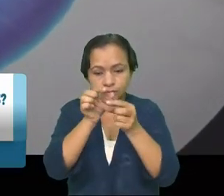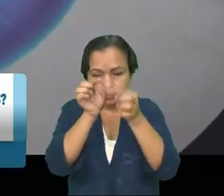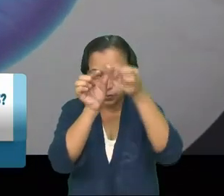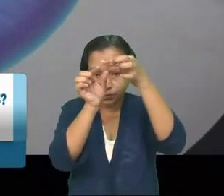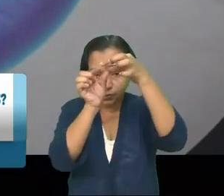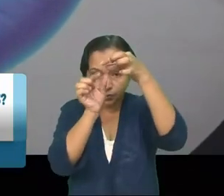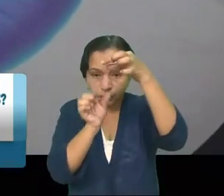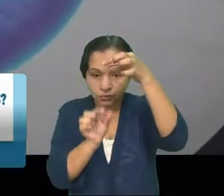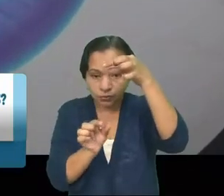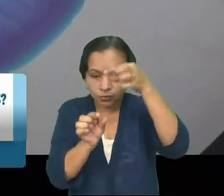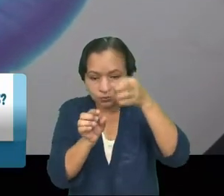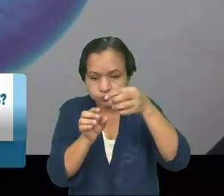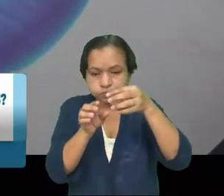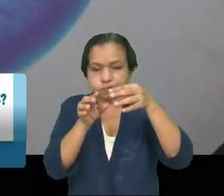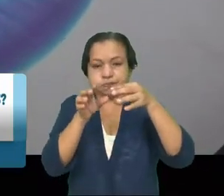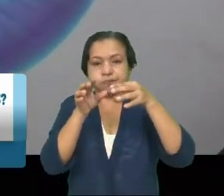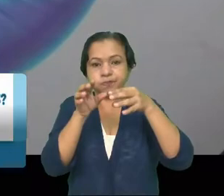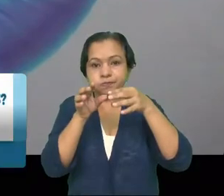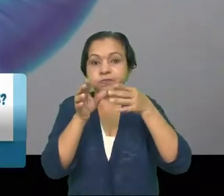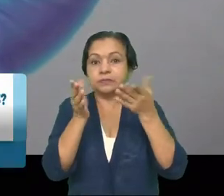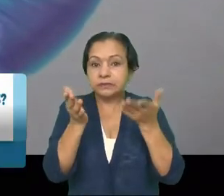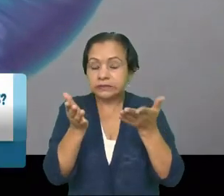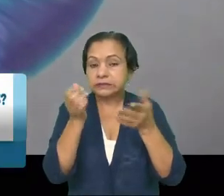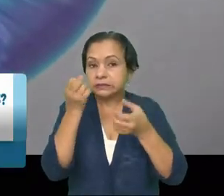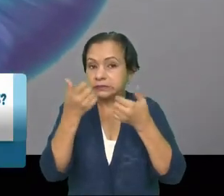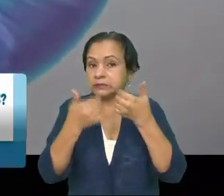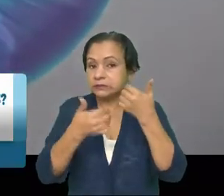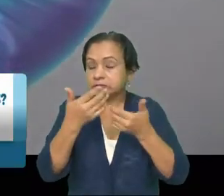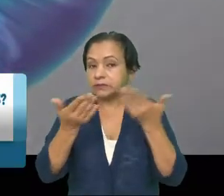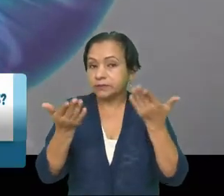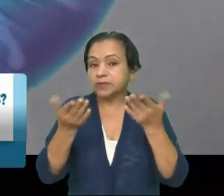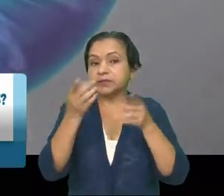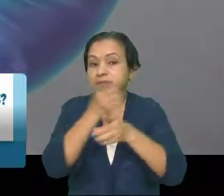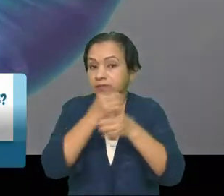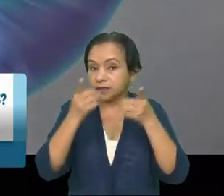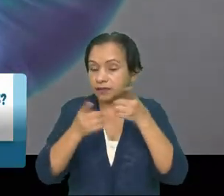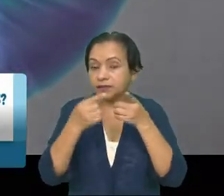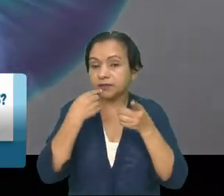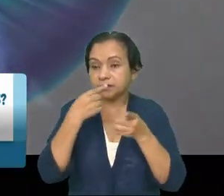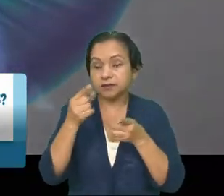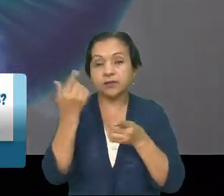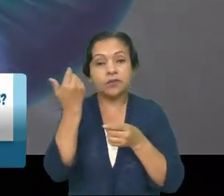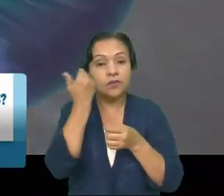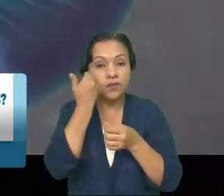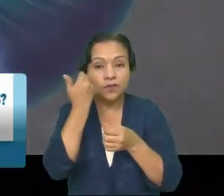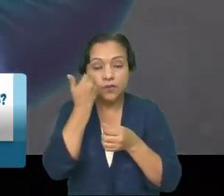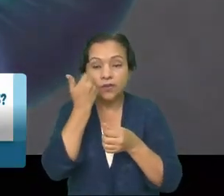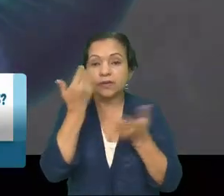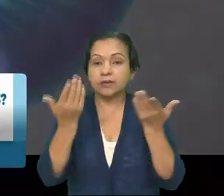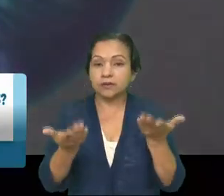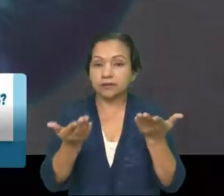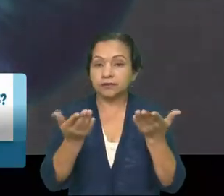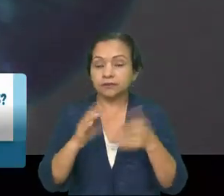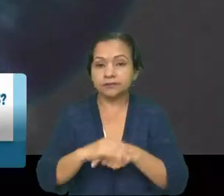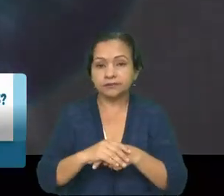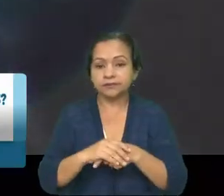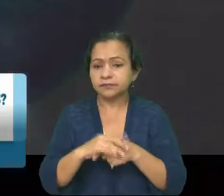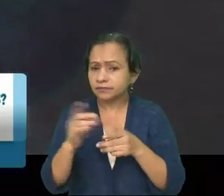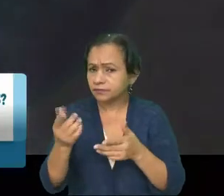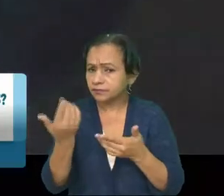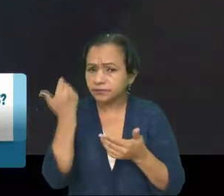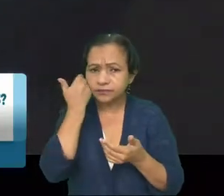espinal que le llamamos mielitis, entonces también consideramos que se debe descartar una enfermedad desmielinizante. Pero no es la